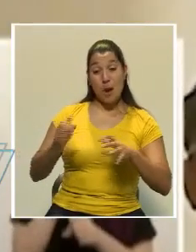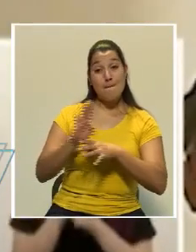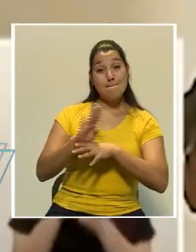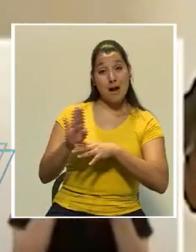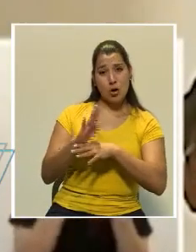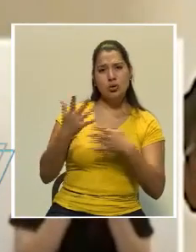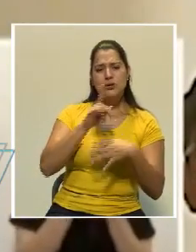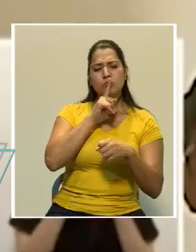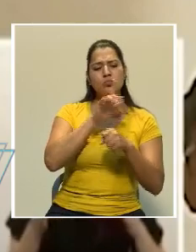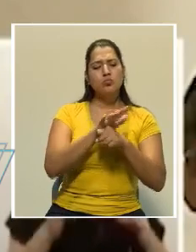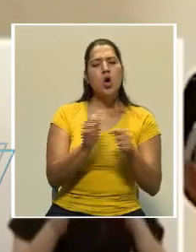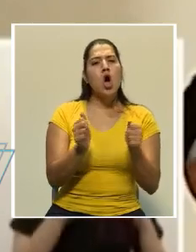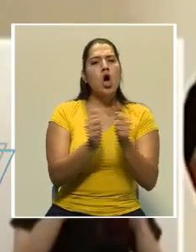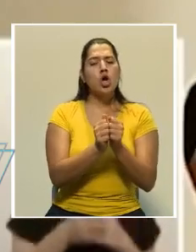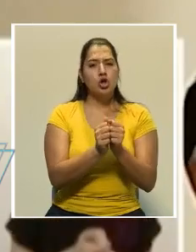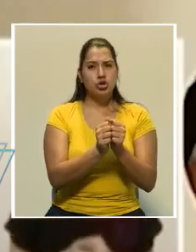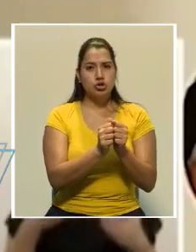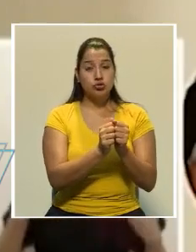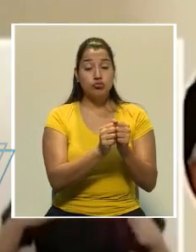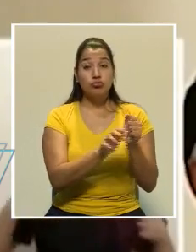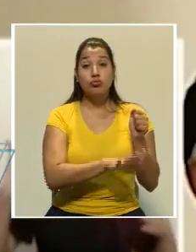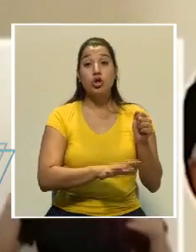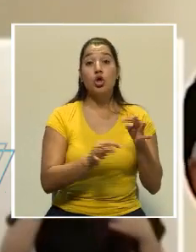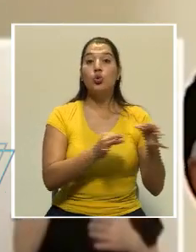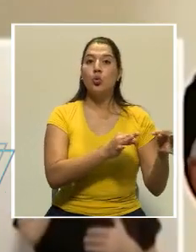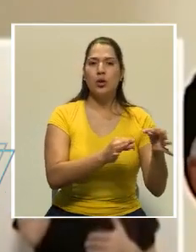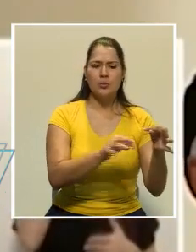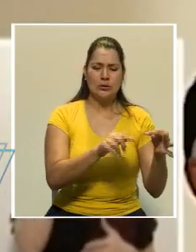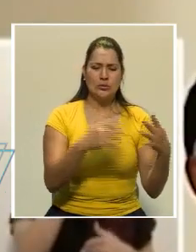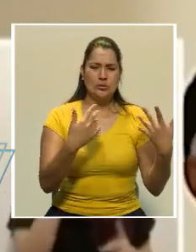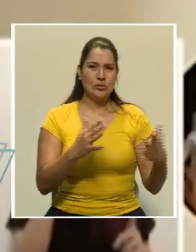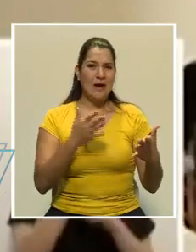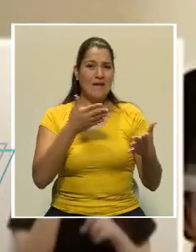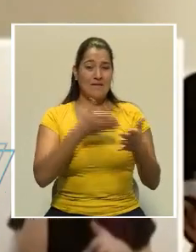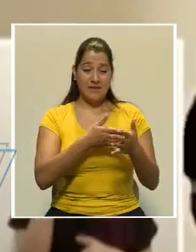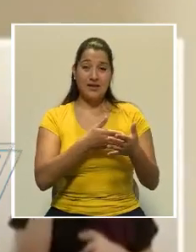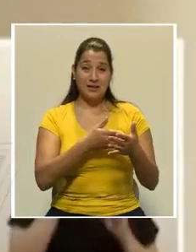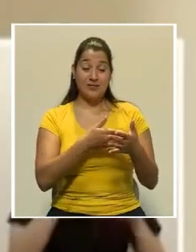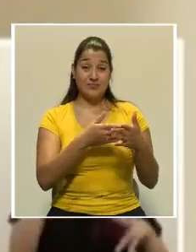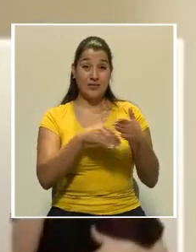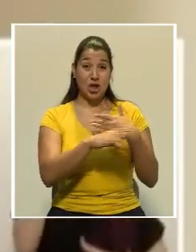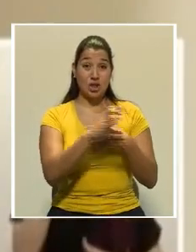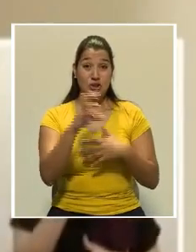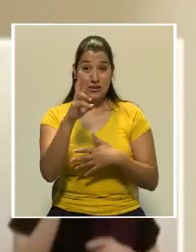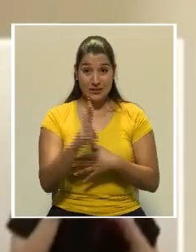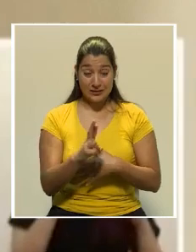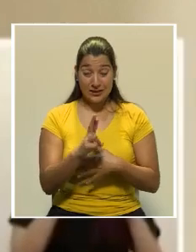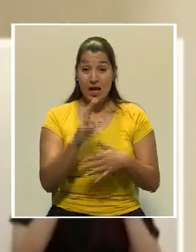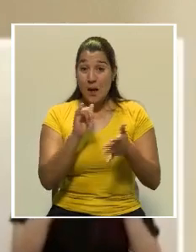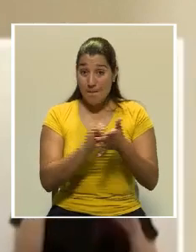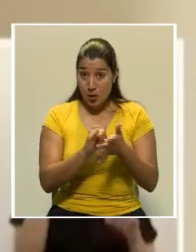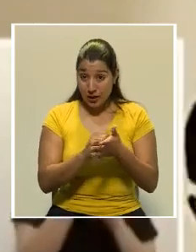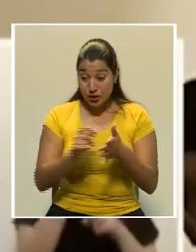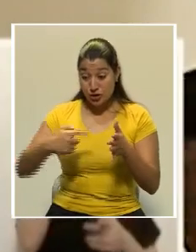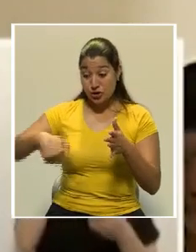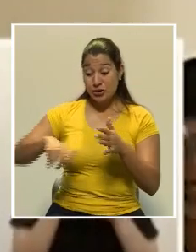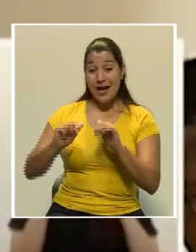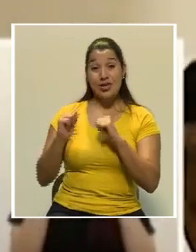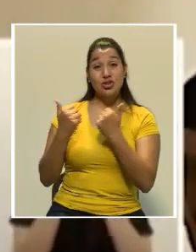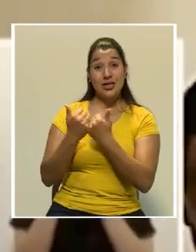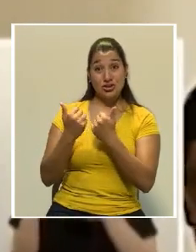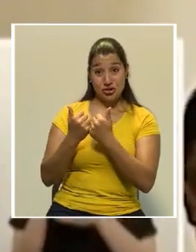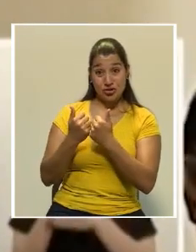turístico, que ha llevado la peor parte de esta pandemia que enfrenta el país. Por esta razón, la Asociación